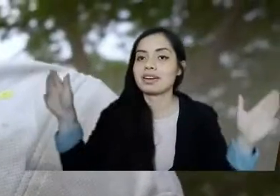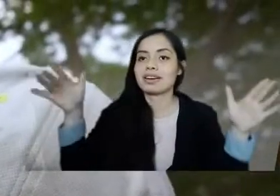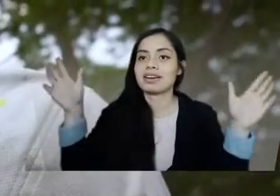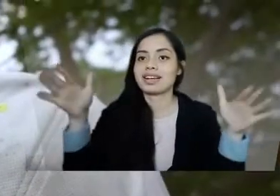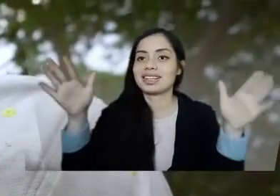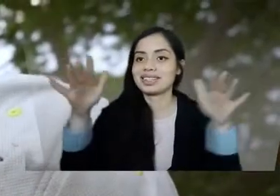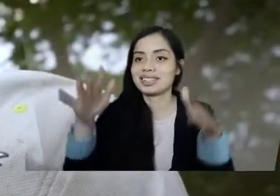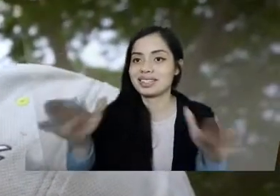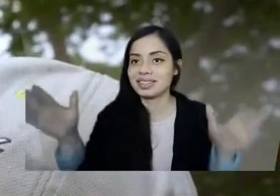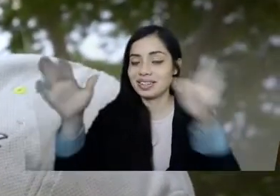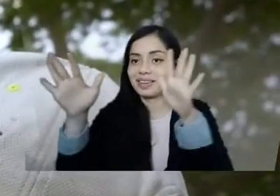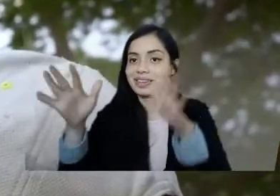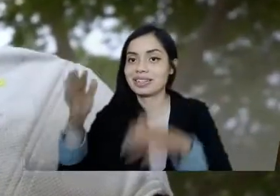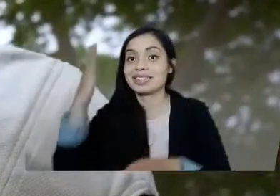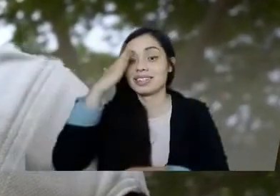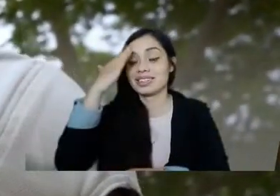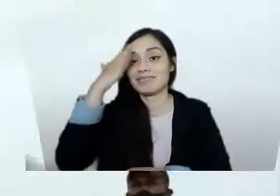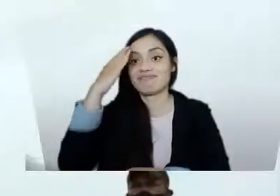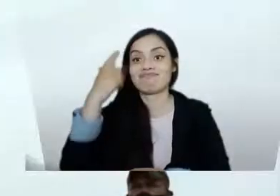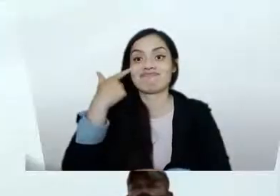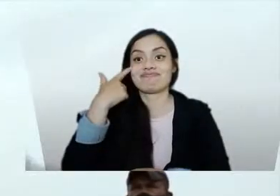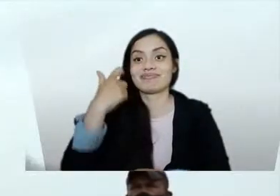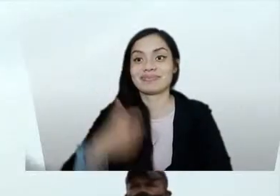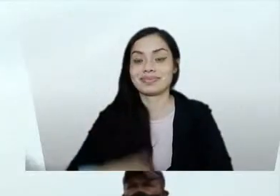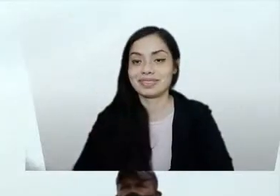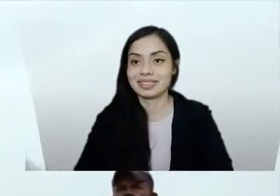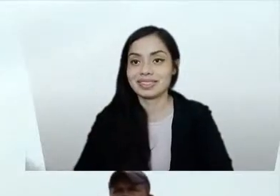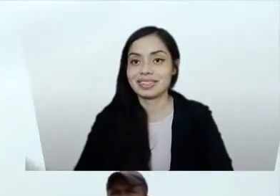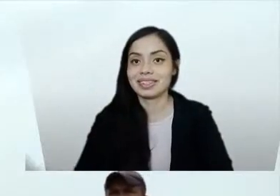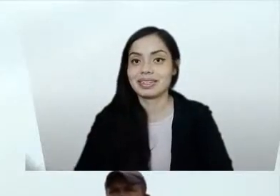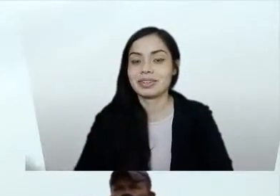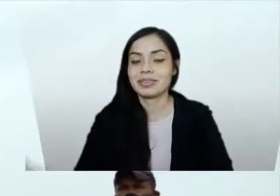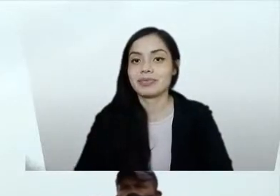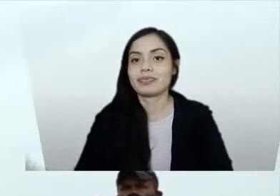estos lugares de las expediciones y que provea una alternativa económica.